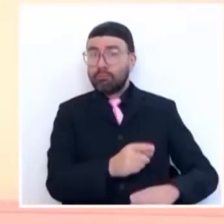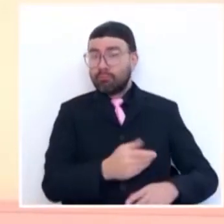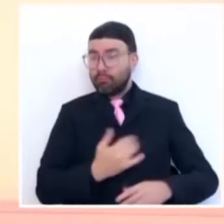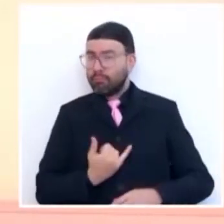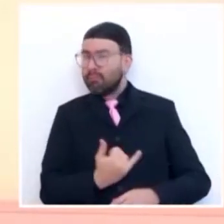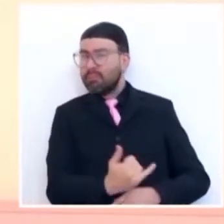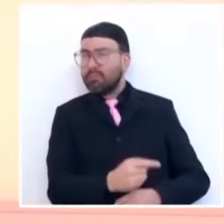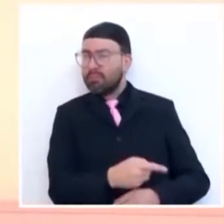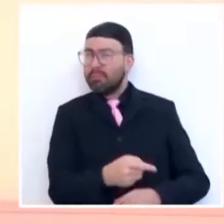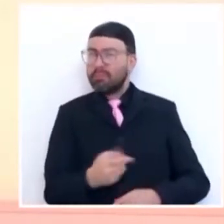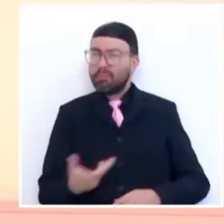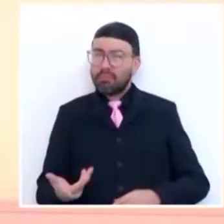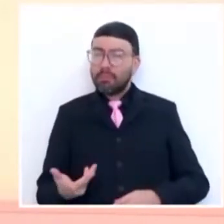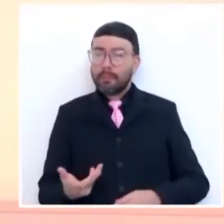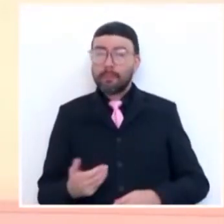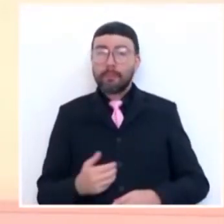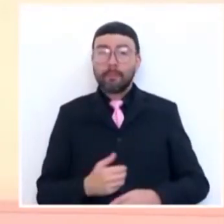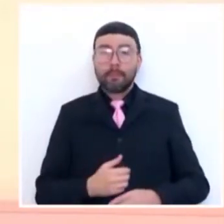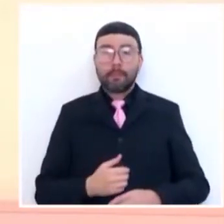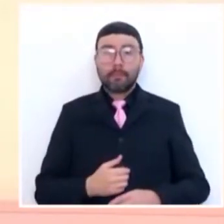daño. Uno de ellos, por ejemplo,